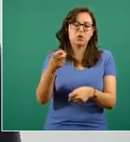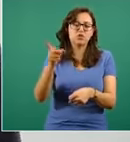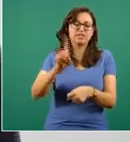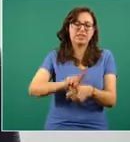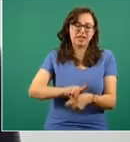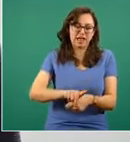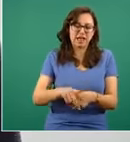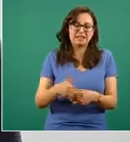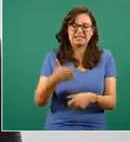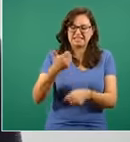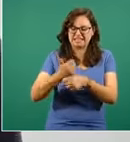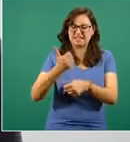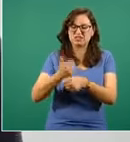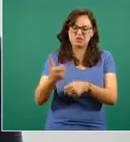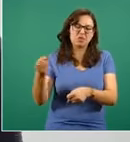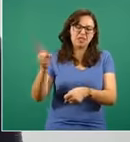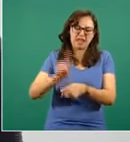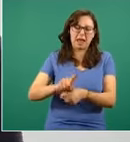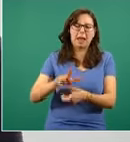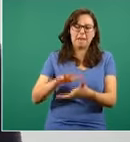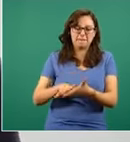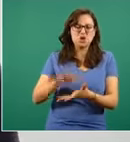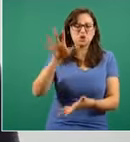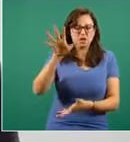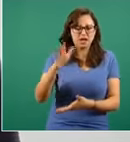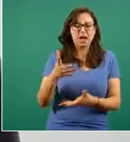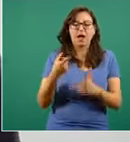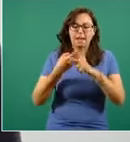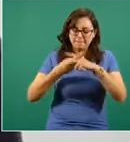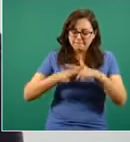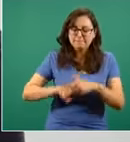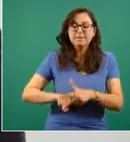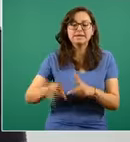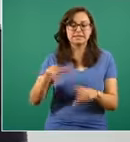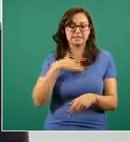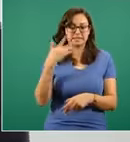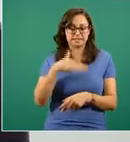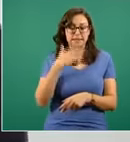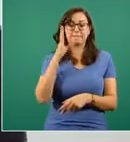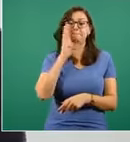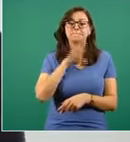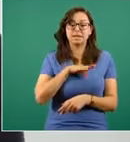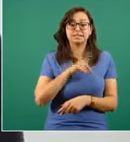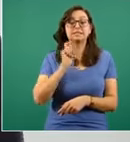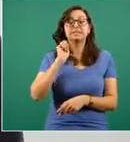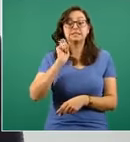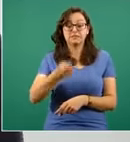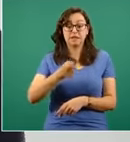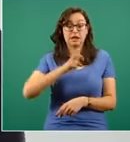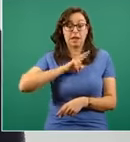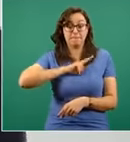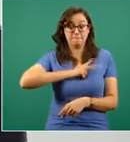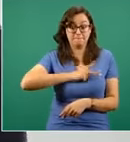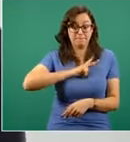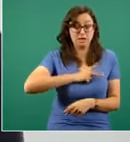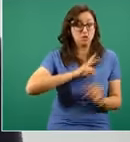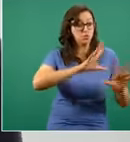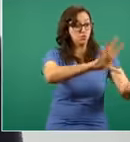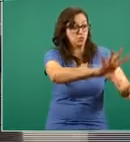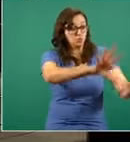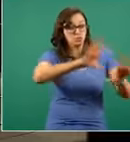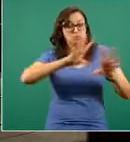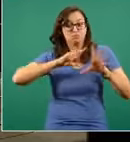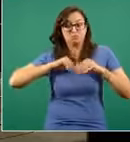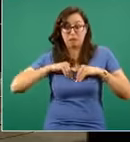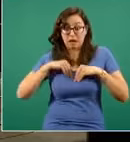6º día inclusive es una media más cercana, pero entre el 5º y el 7º día después de haberse contagiado, ¿sí?, pueden